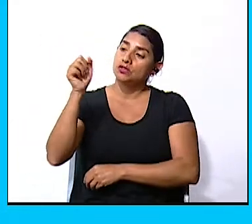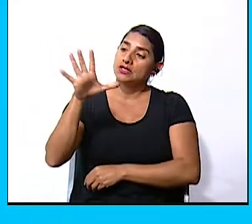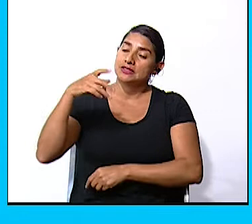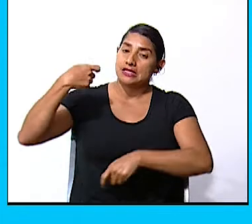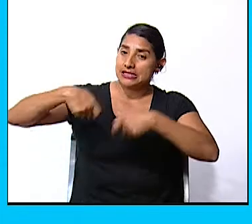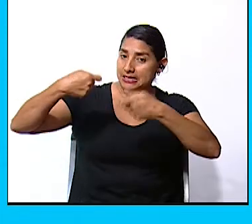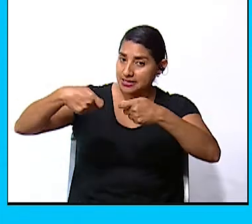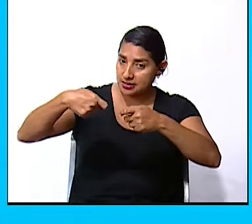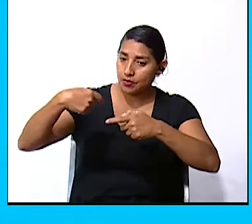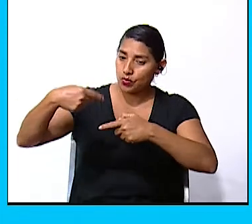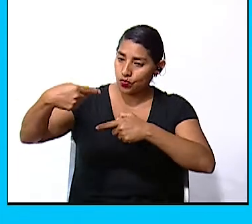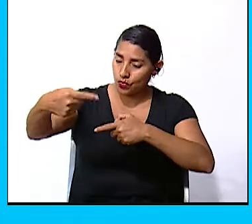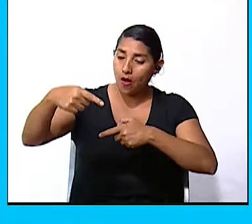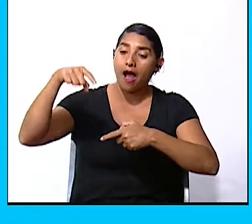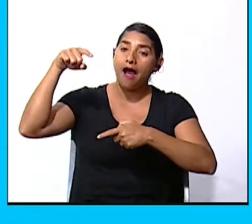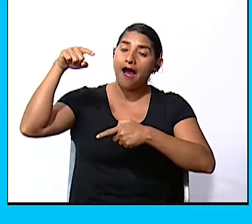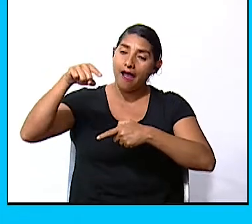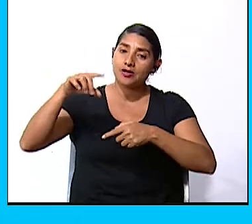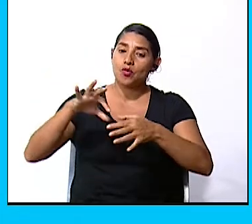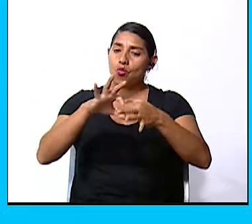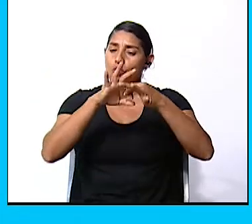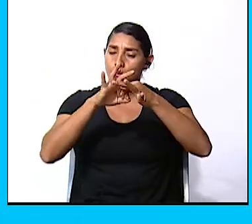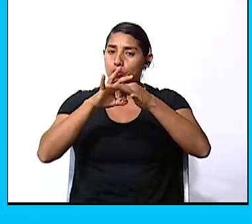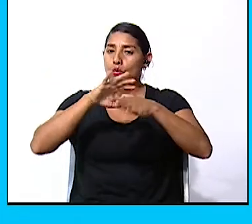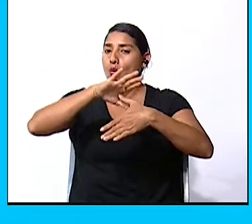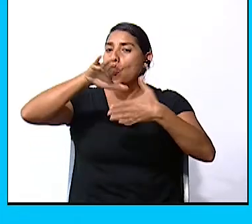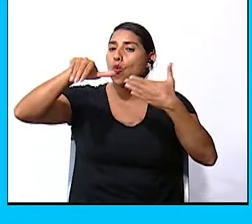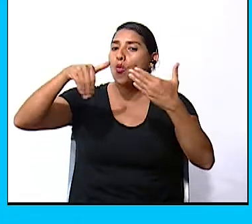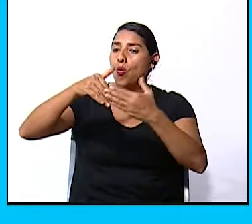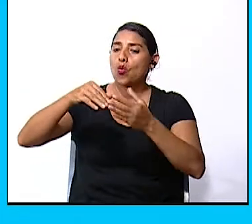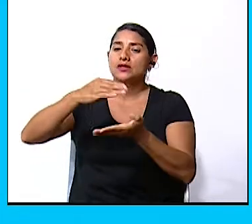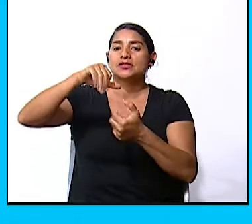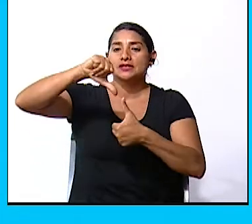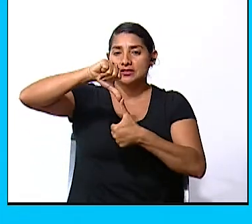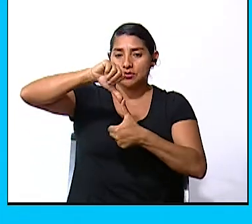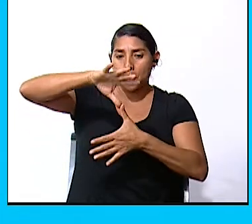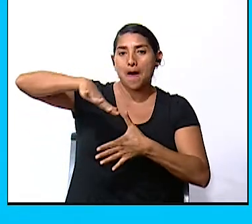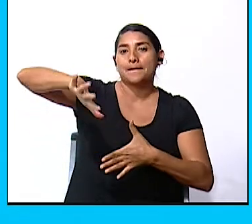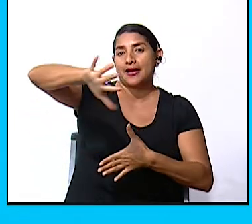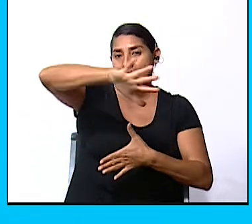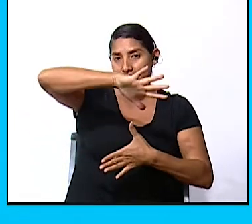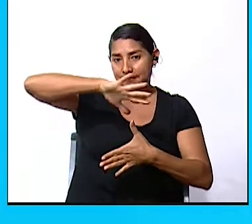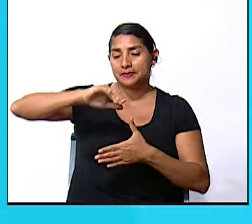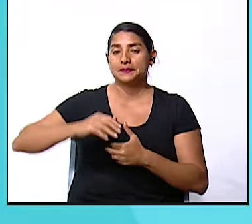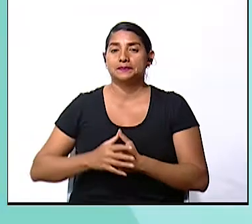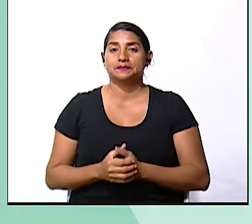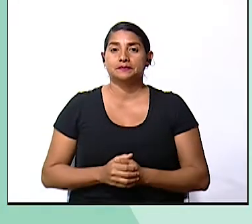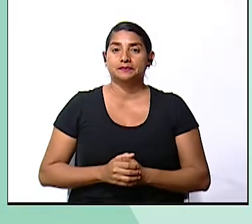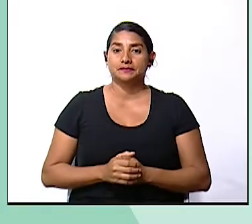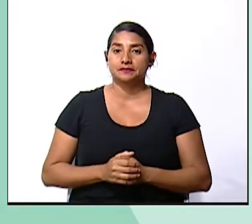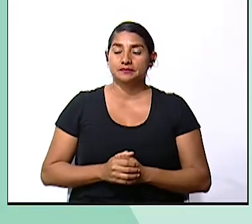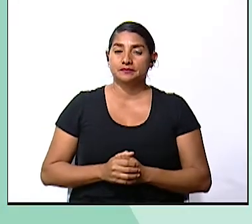septiembre. Esto para unificarlo con el resto de Centroamérica.